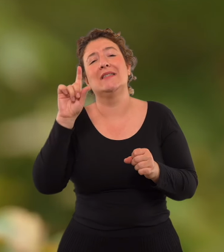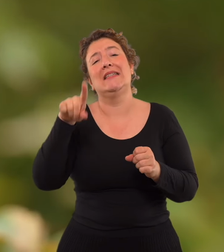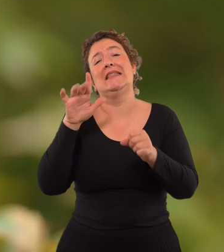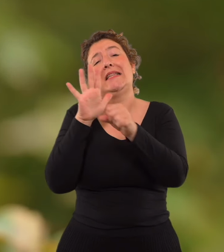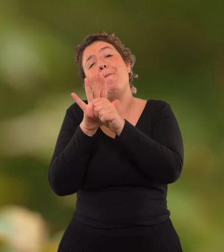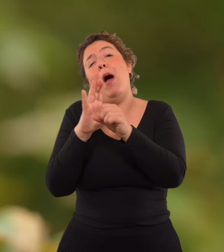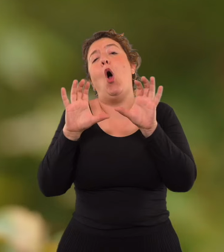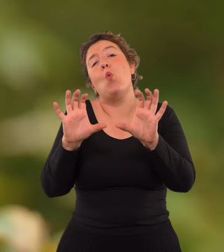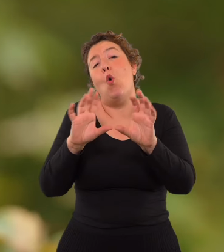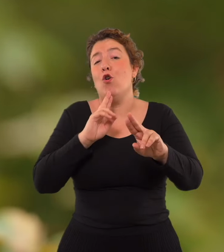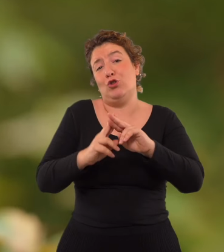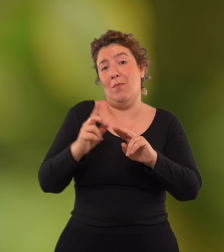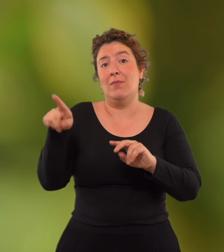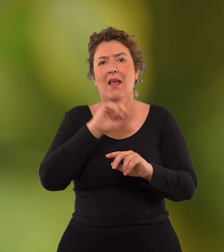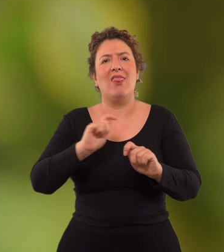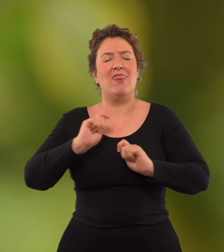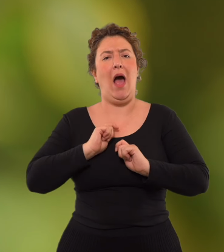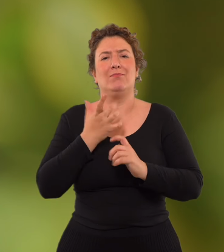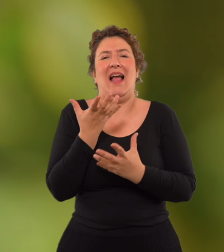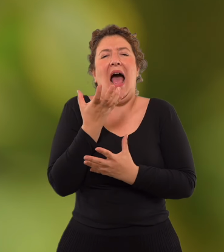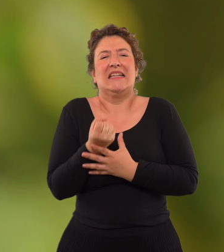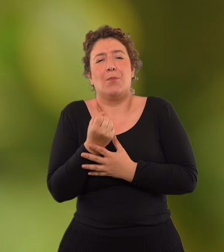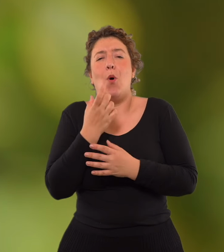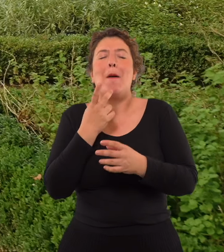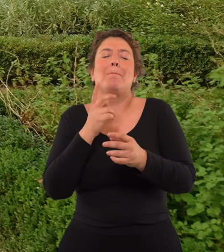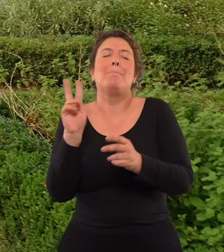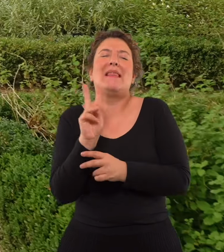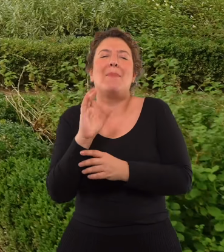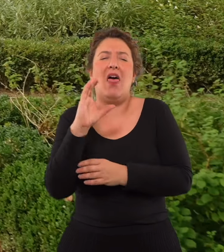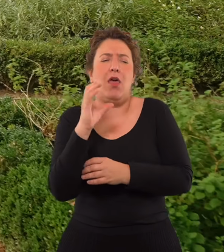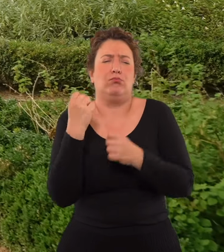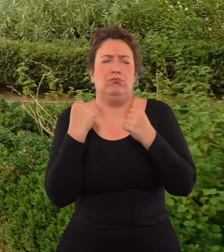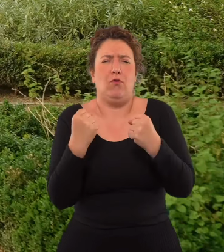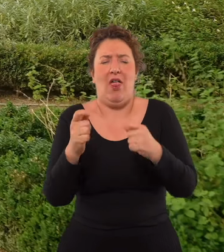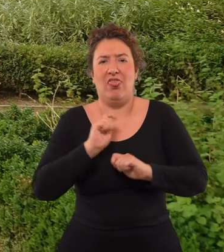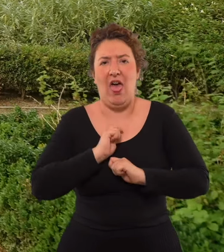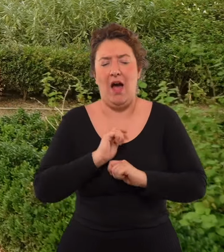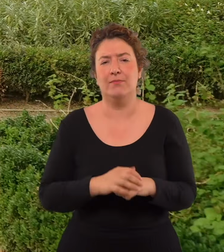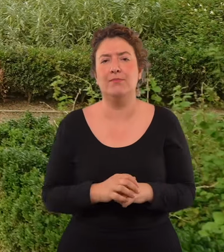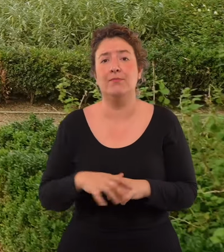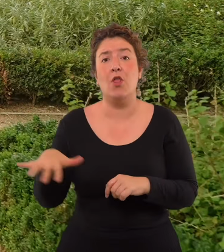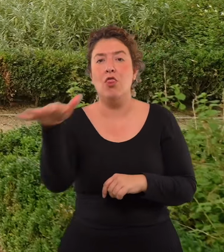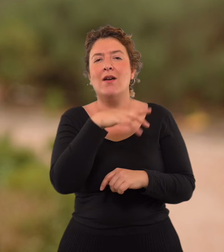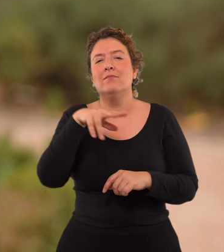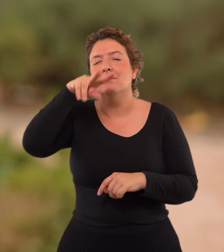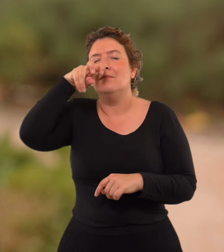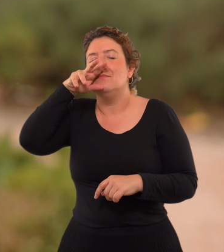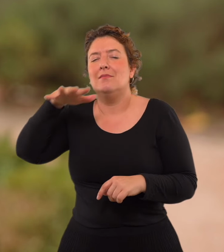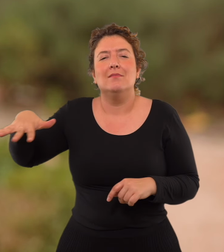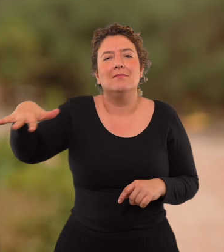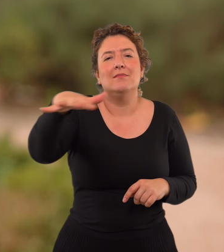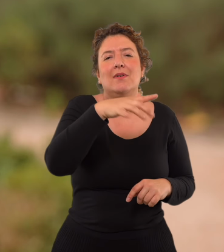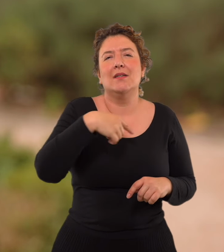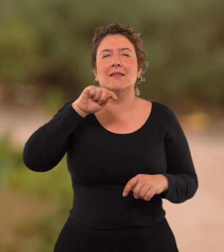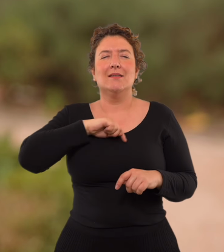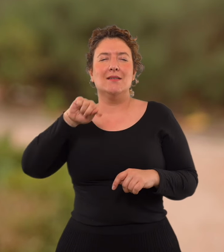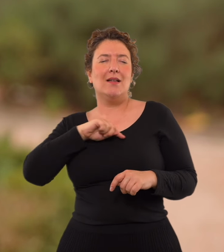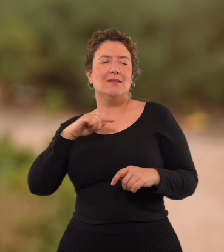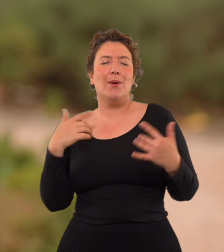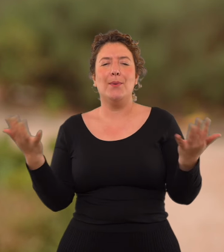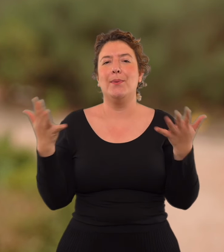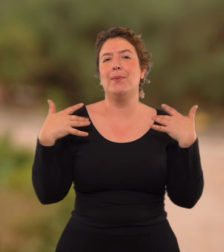y antioxidantes gracias a su vitamina C. El cuadro de las plantas aromáticas es lugar de paso obligado, donde dejar volar